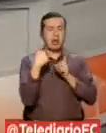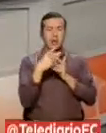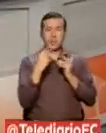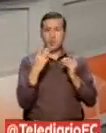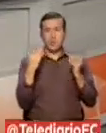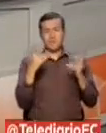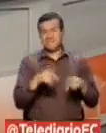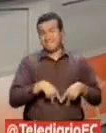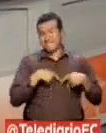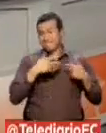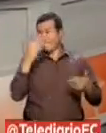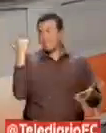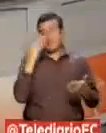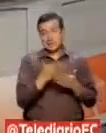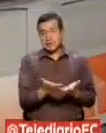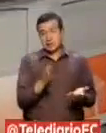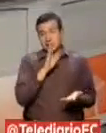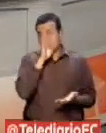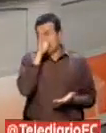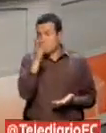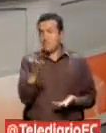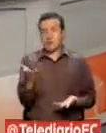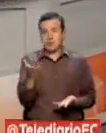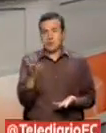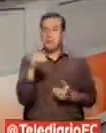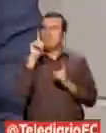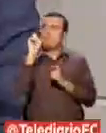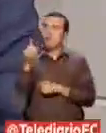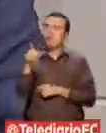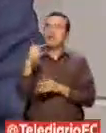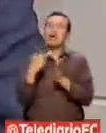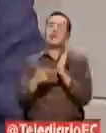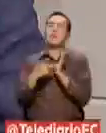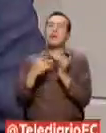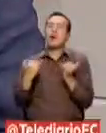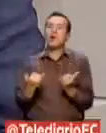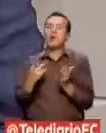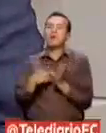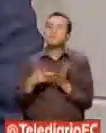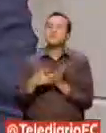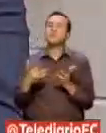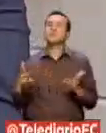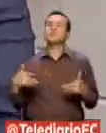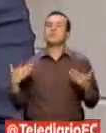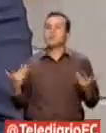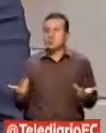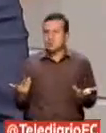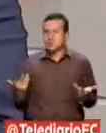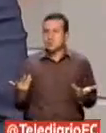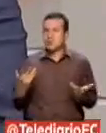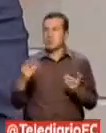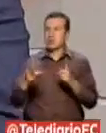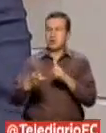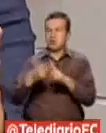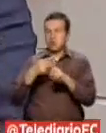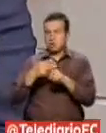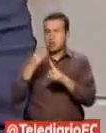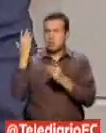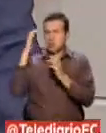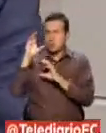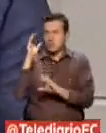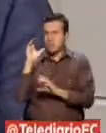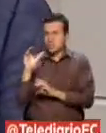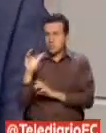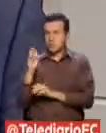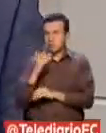habido toda la vida, siempre. La pregunta es qué ocurre ahora que se trabaja a través de las redes en un